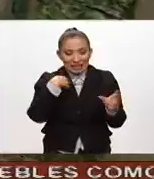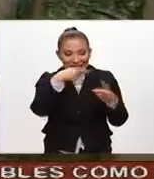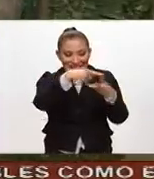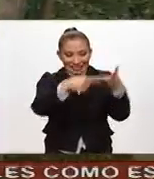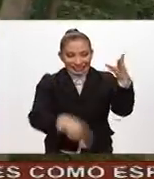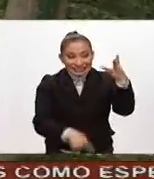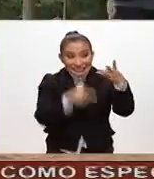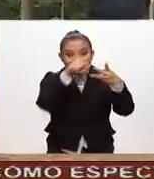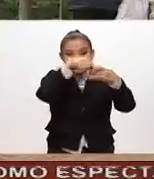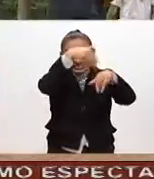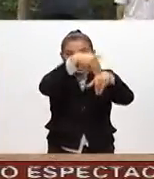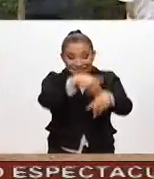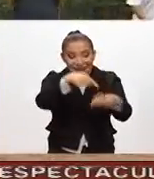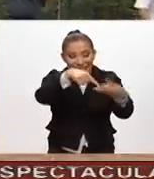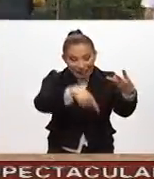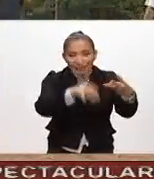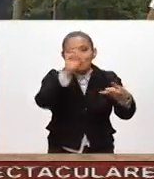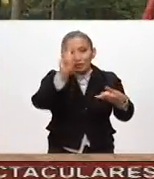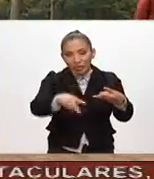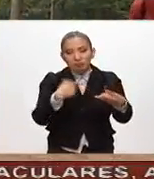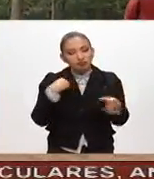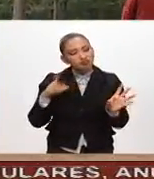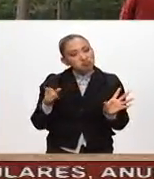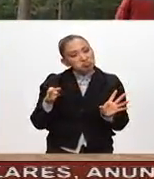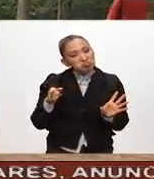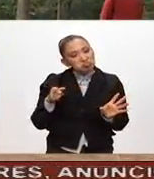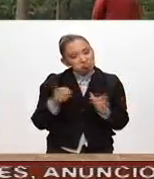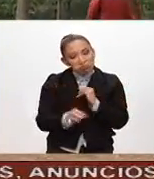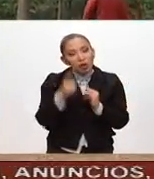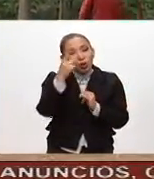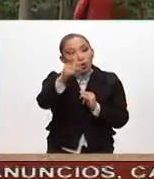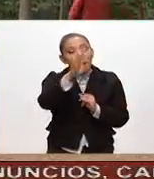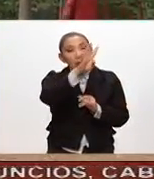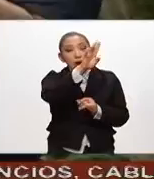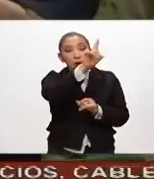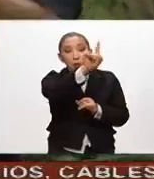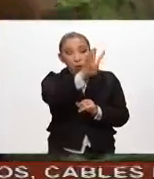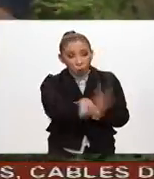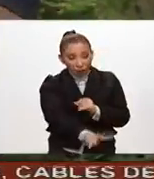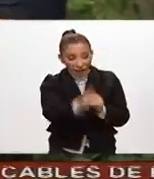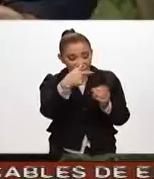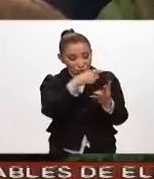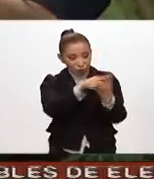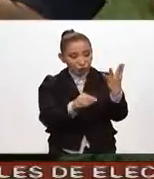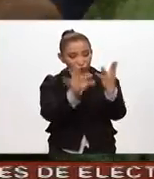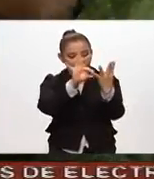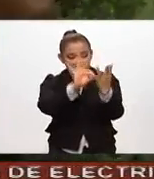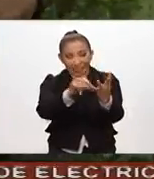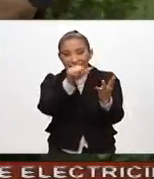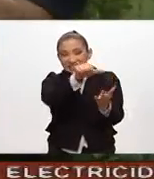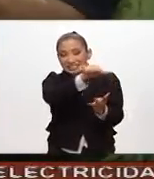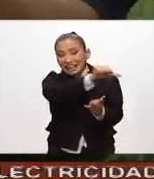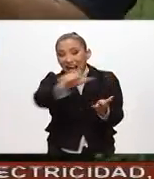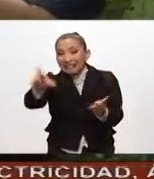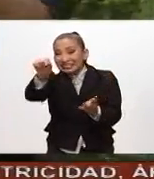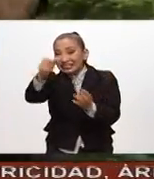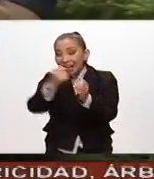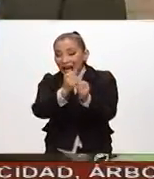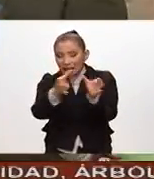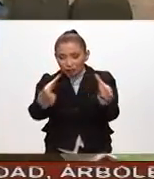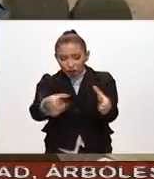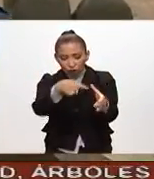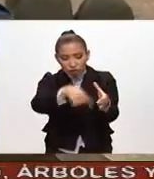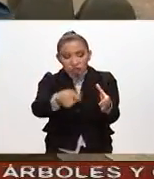esto, realmente estamos llegando a la conclusión de que solamente una cuarta parte de la población de entre 16 y 70 años de